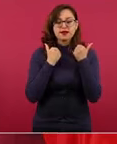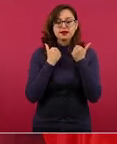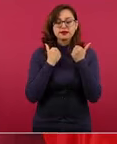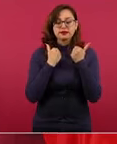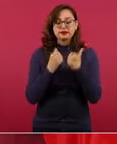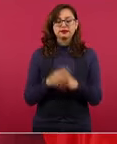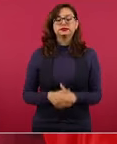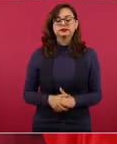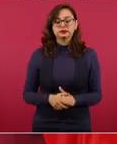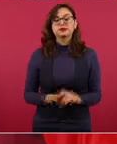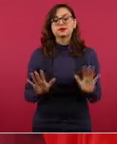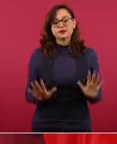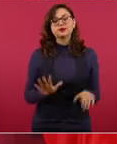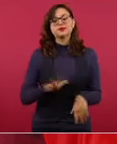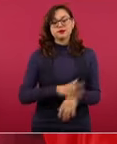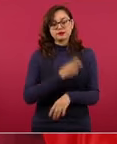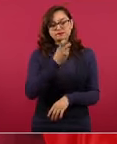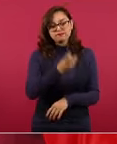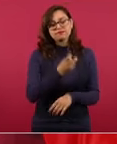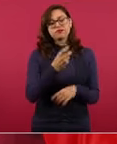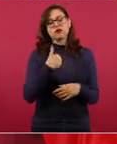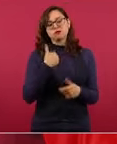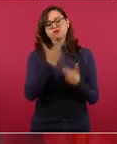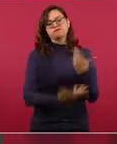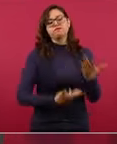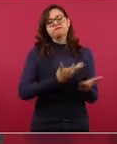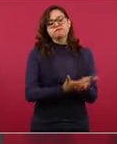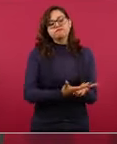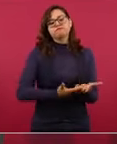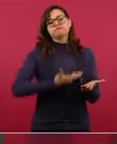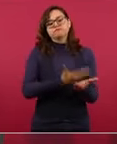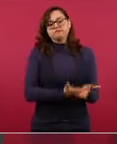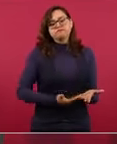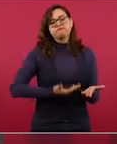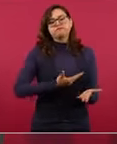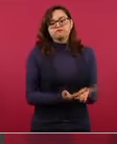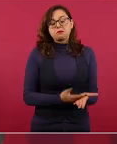y por eso voy a seguir insistiendo en el tema